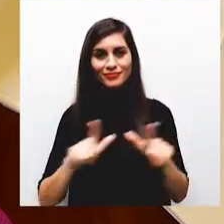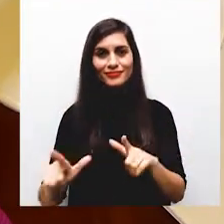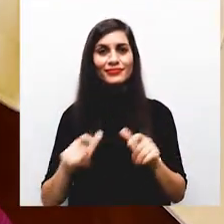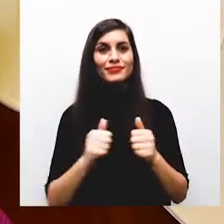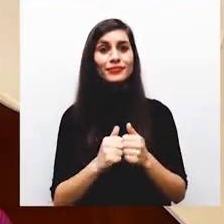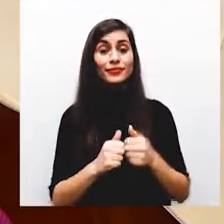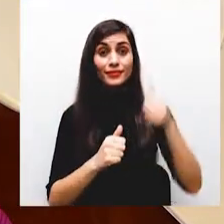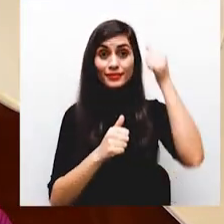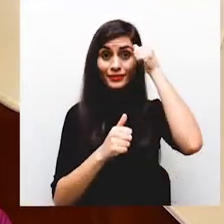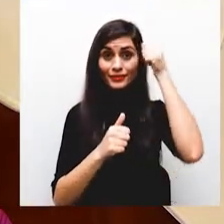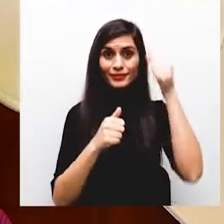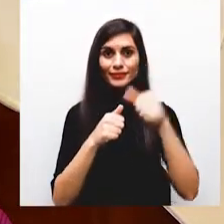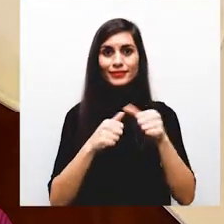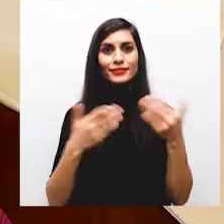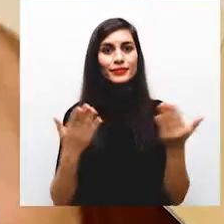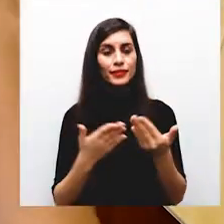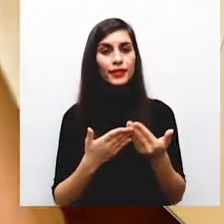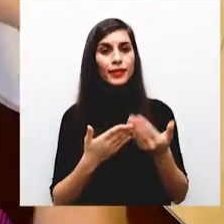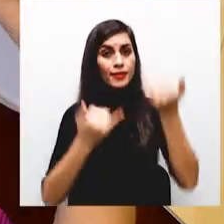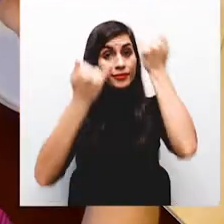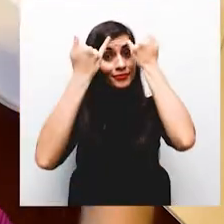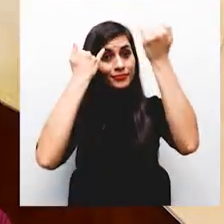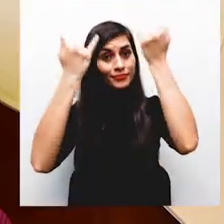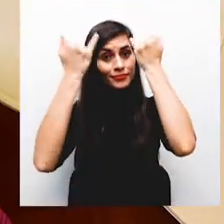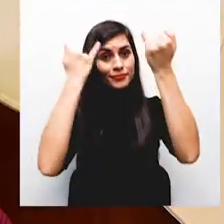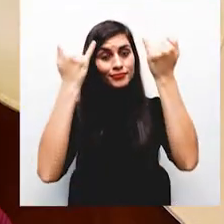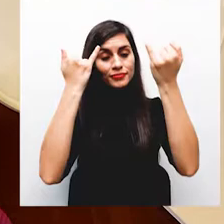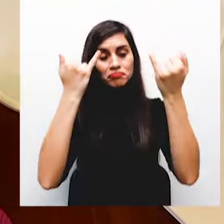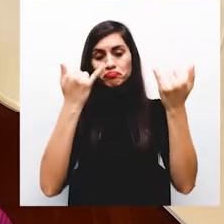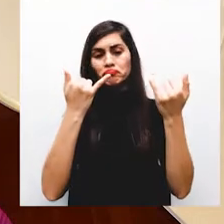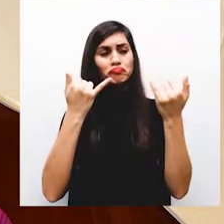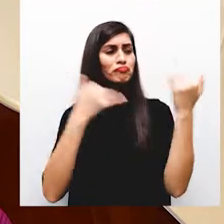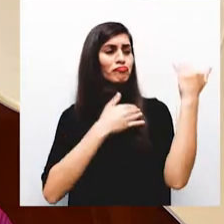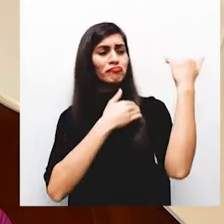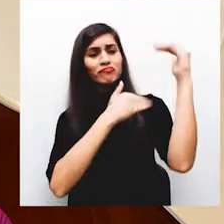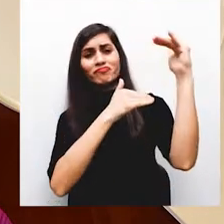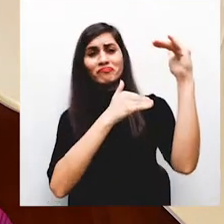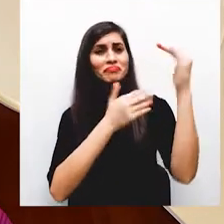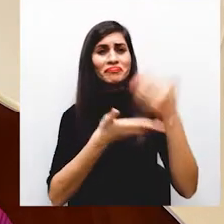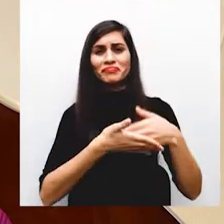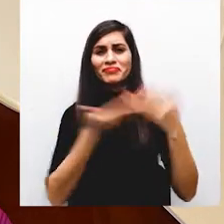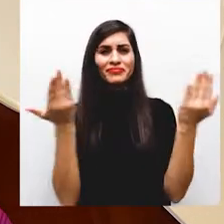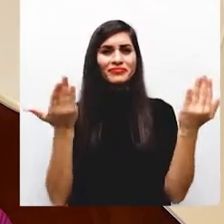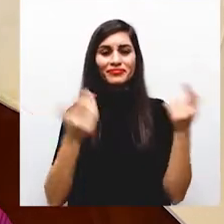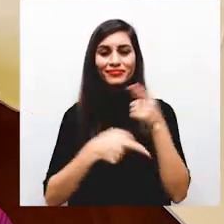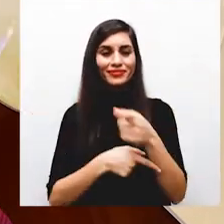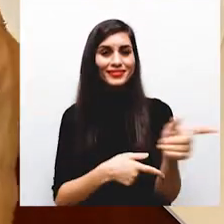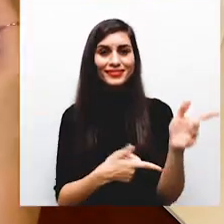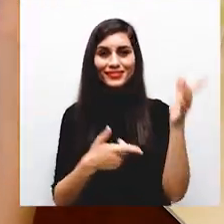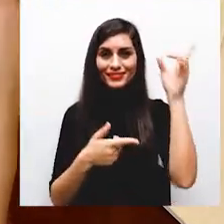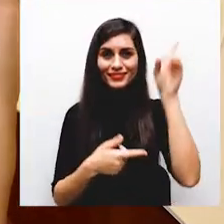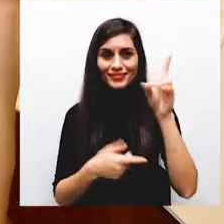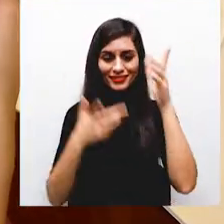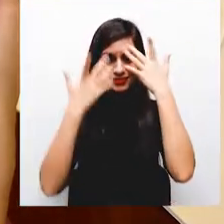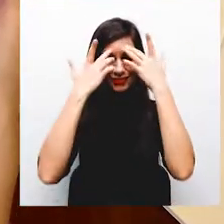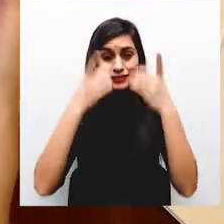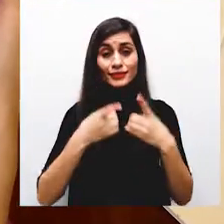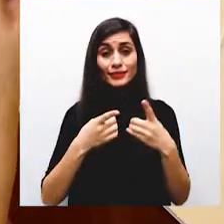correcto. Recordemos siempre que nuestra imaginación es el límite.